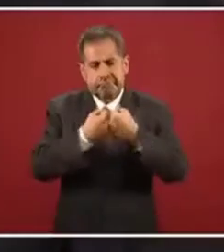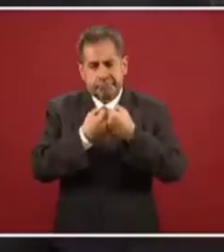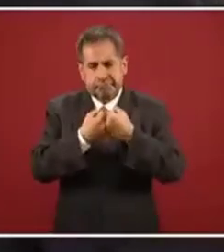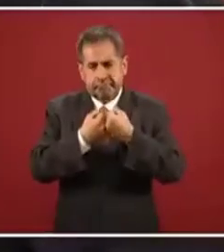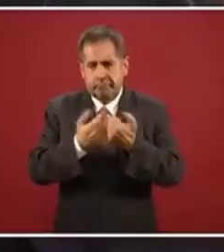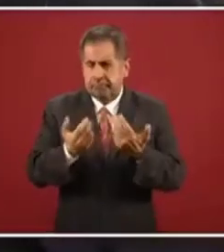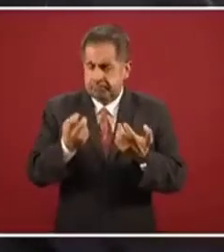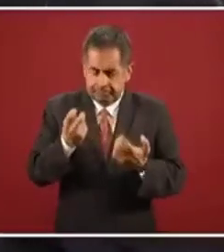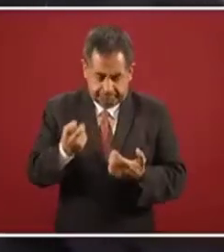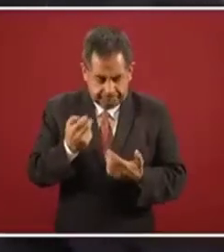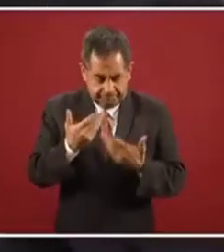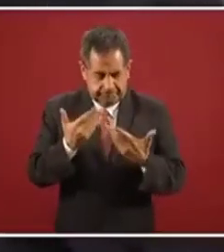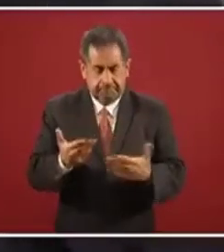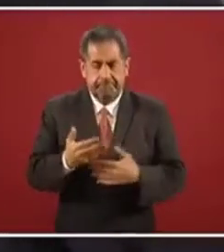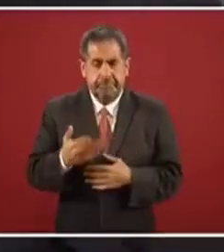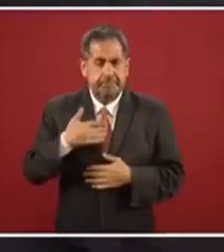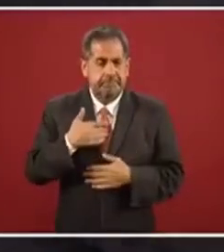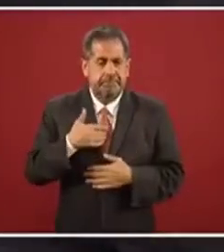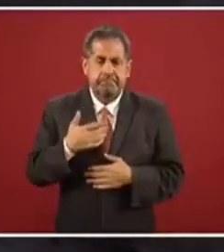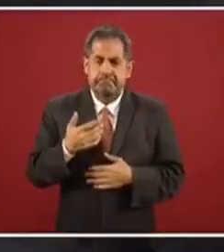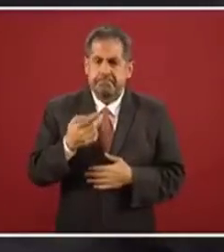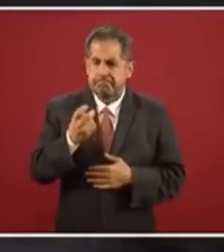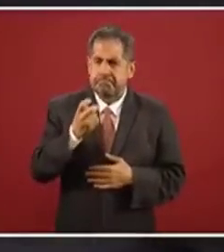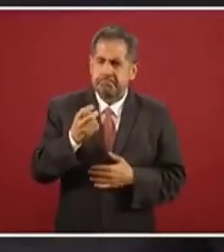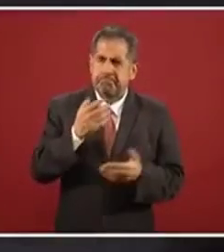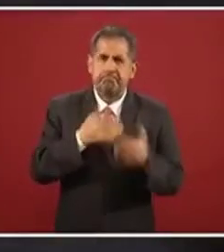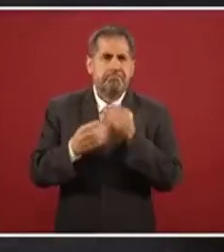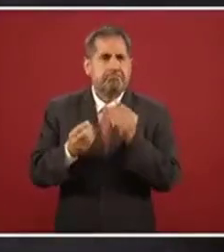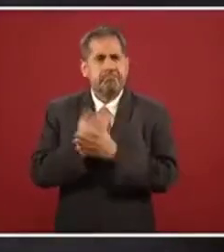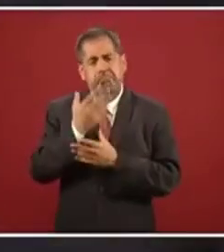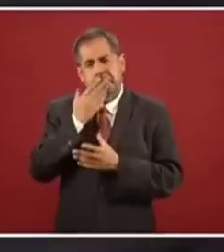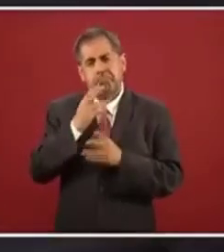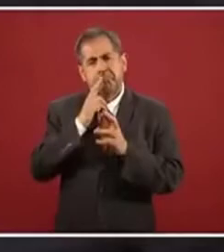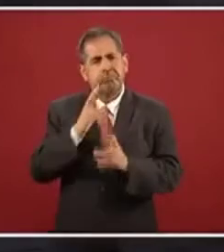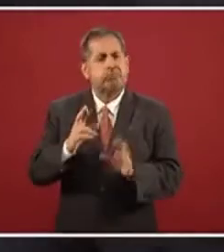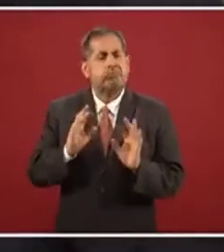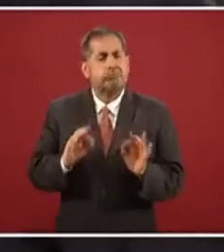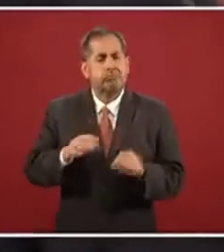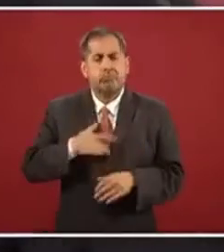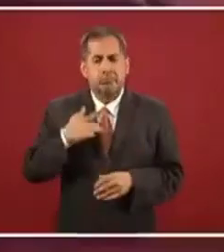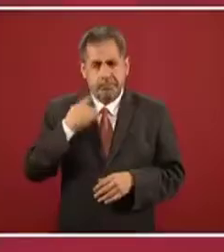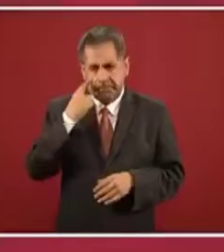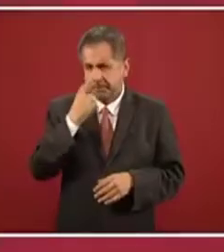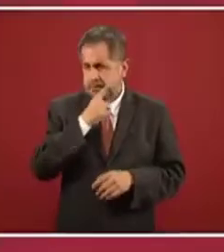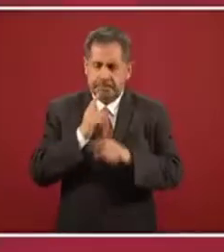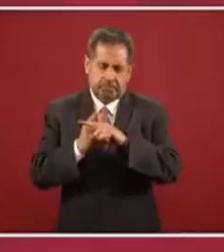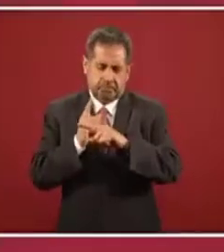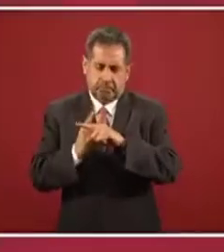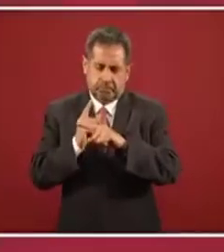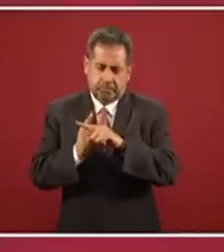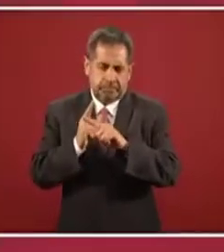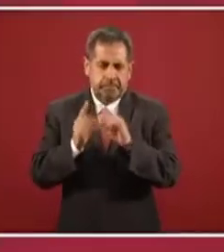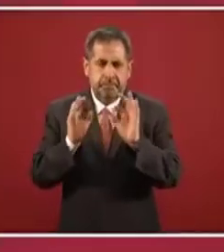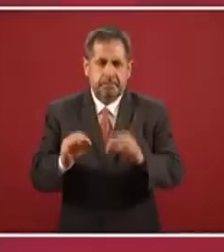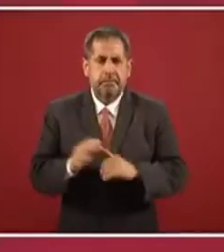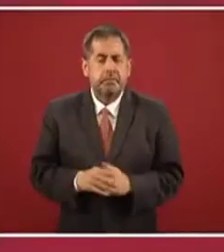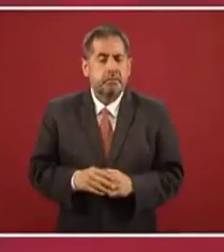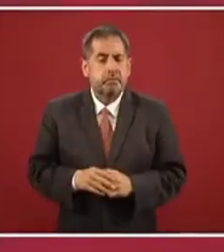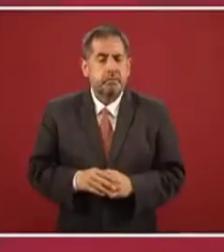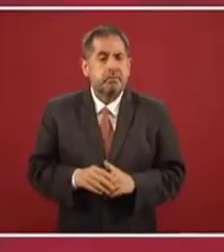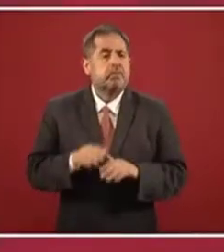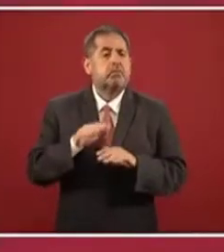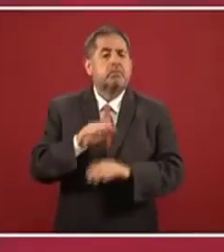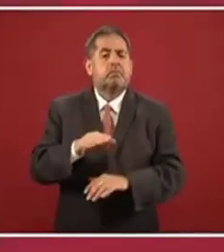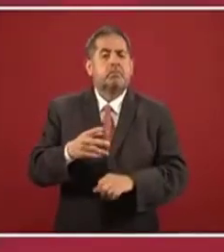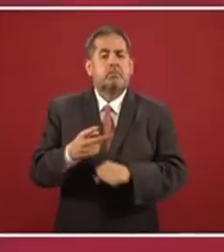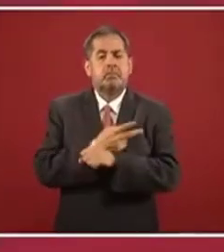Por eso hemos logrado estos resultados que considero positivos. Acerca de la